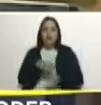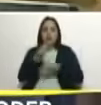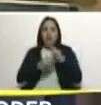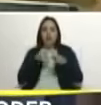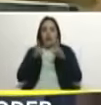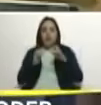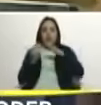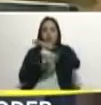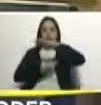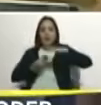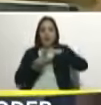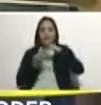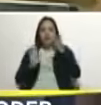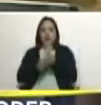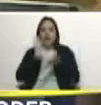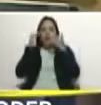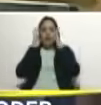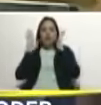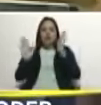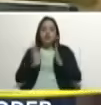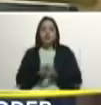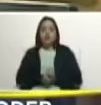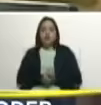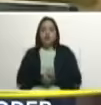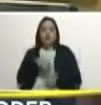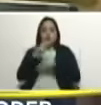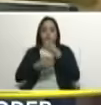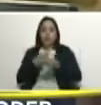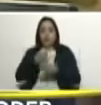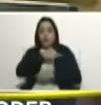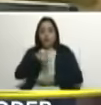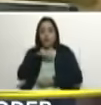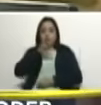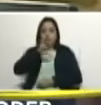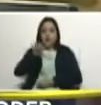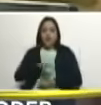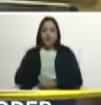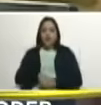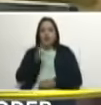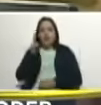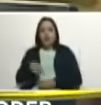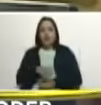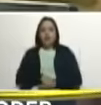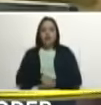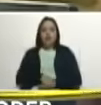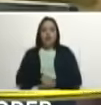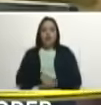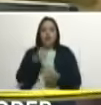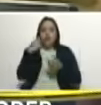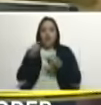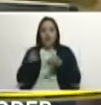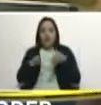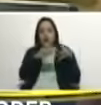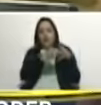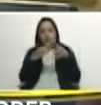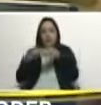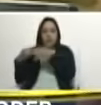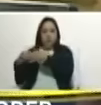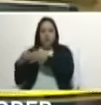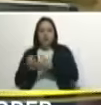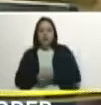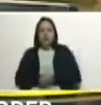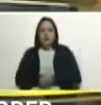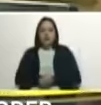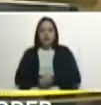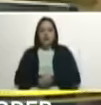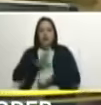bases de atención por parte de nuestra República, por parte de los poderes públicos, de la recuperación